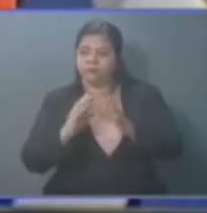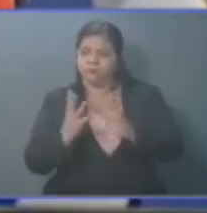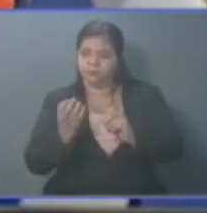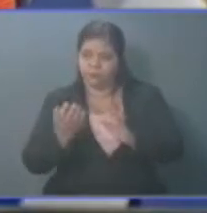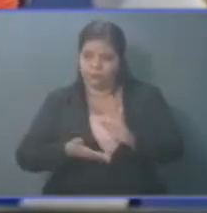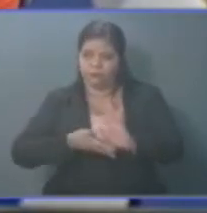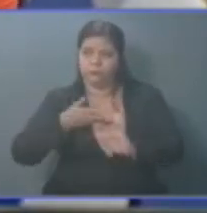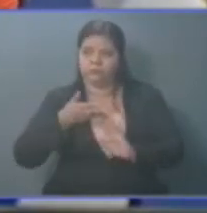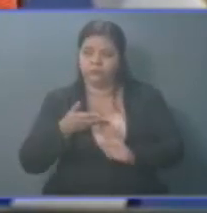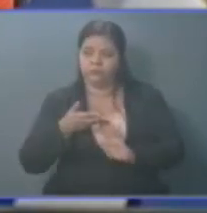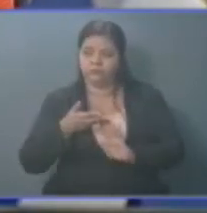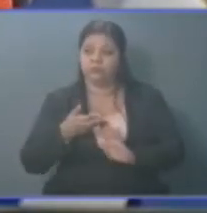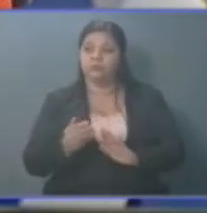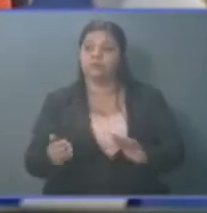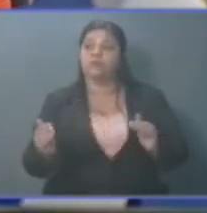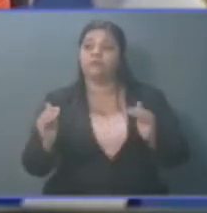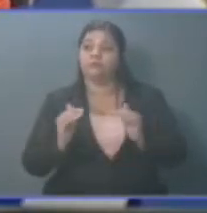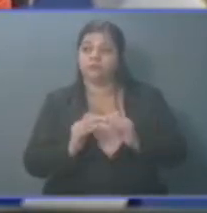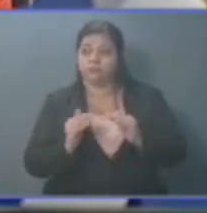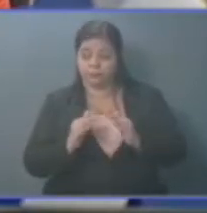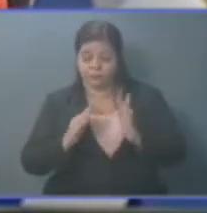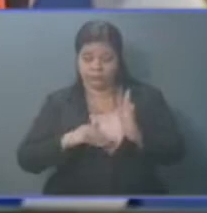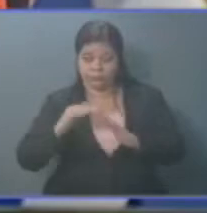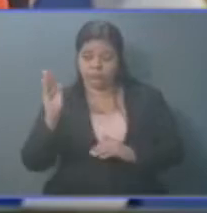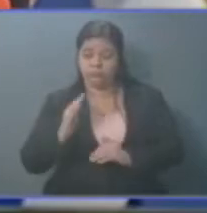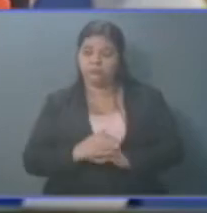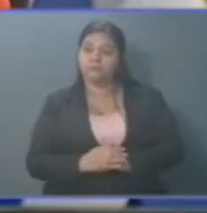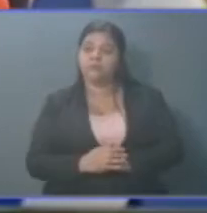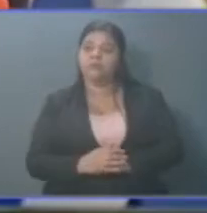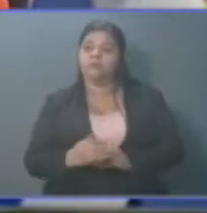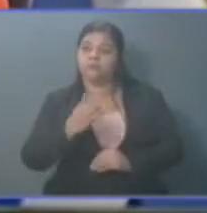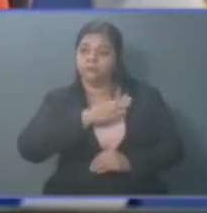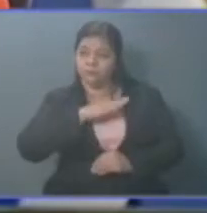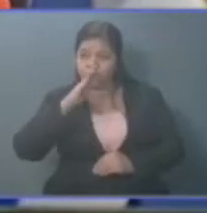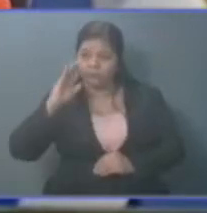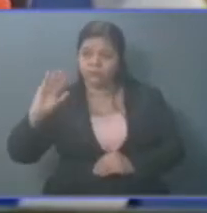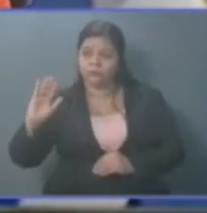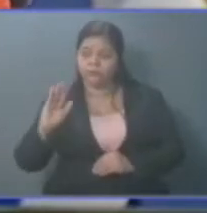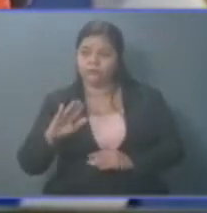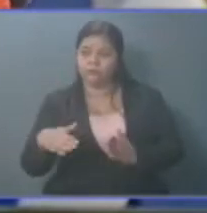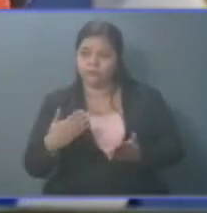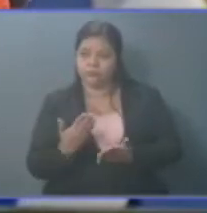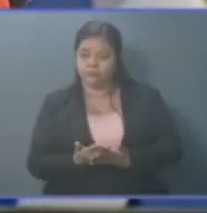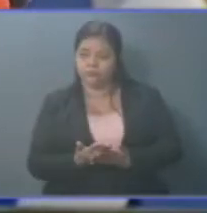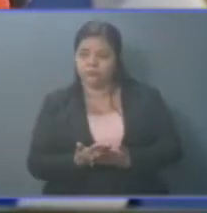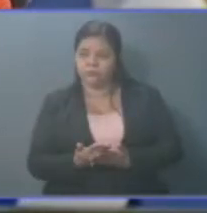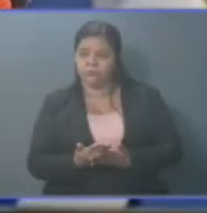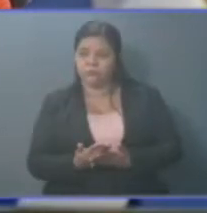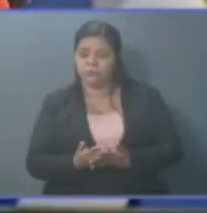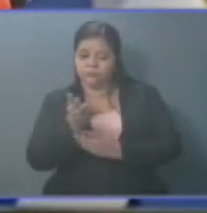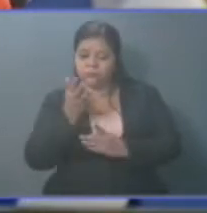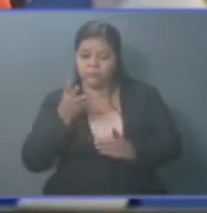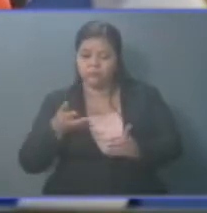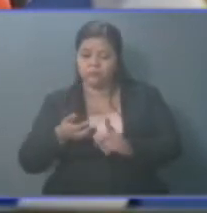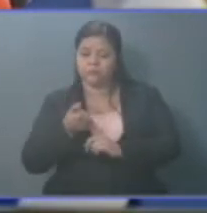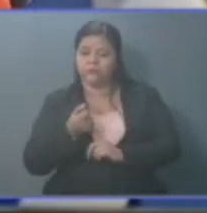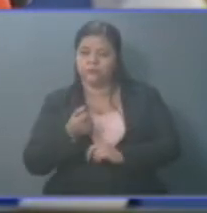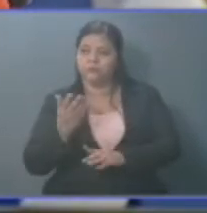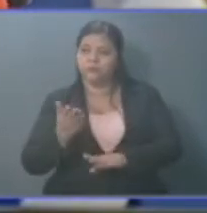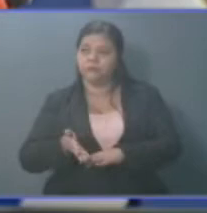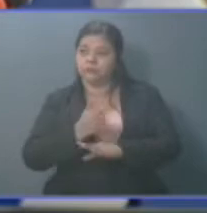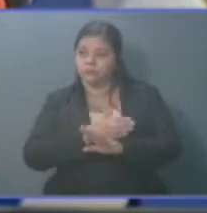implementar. Pero sobre todo, de que dé cumplimiento al